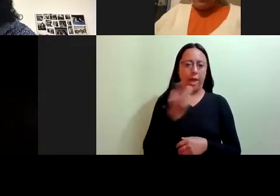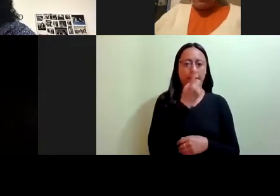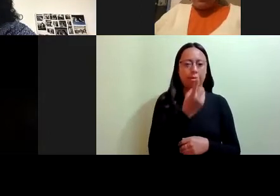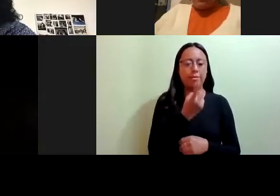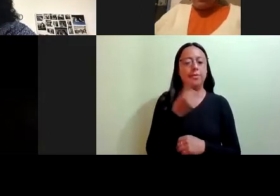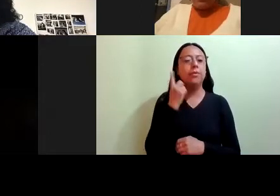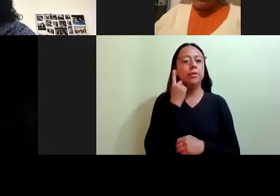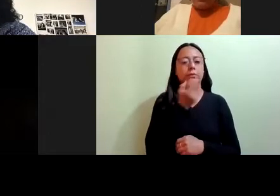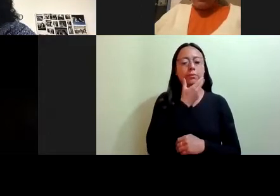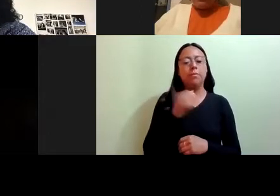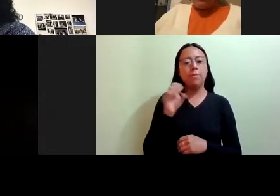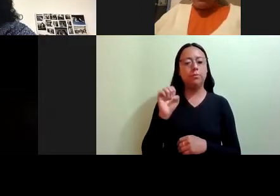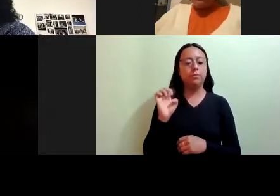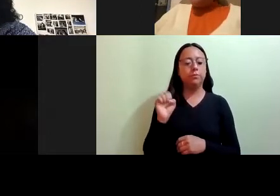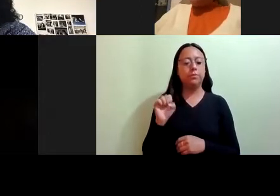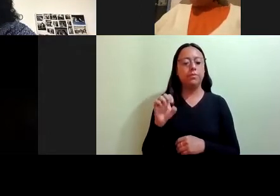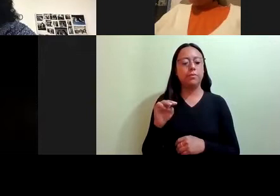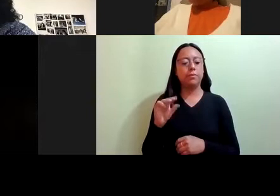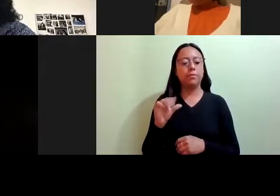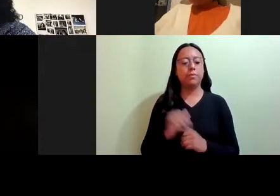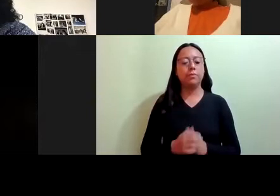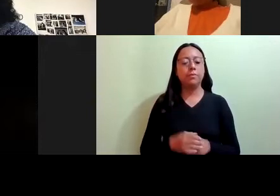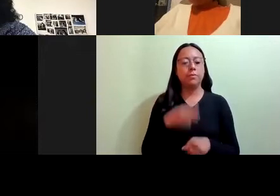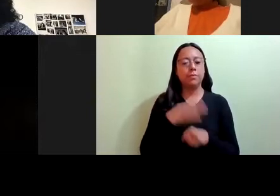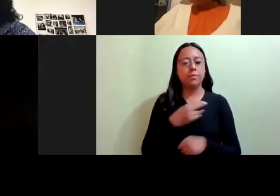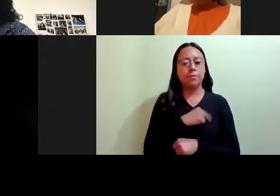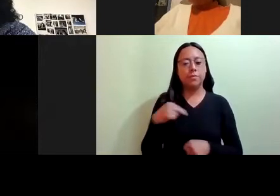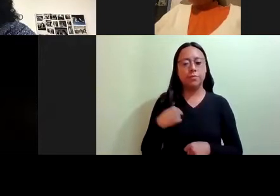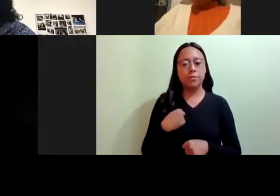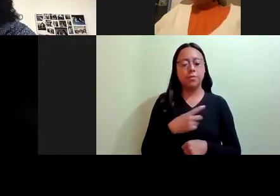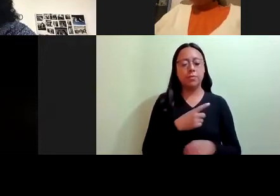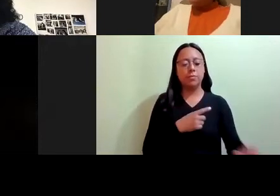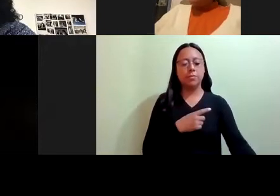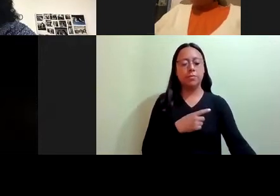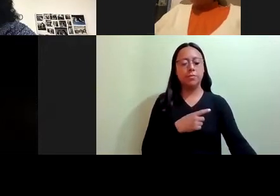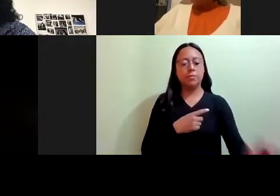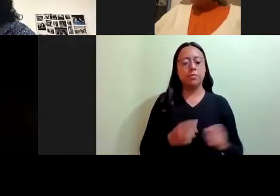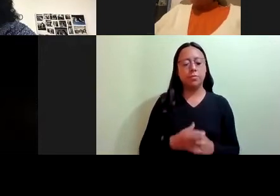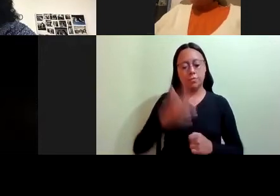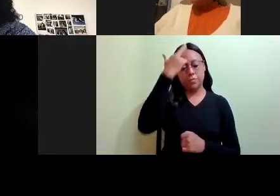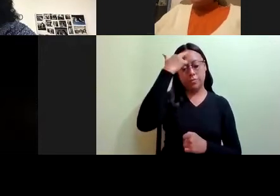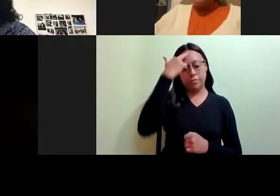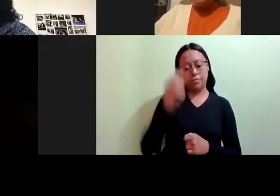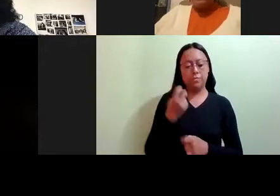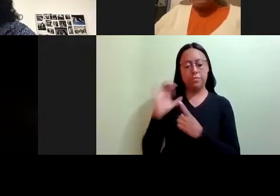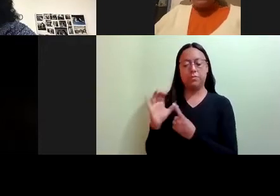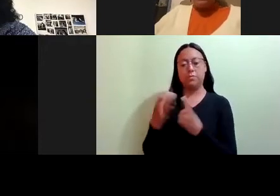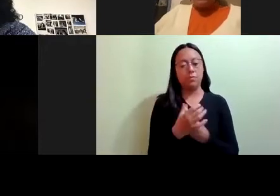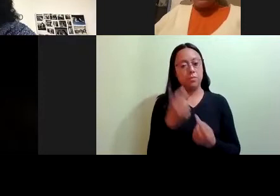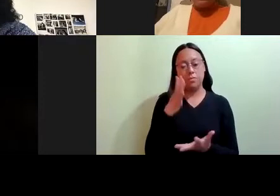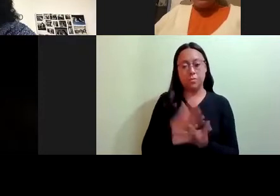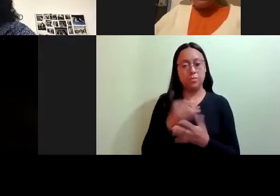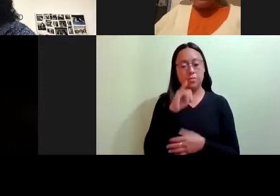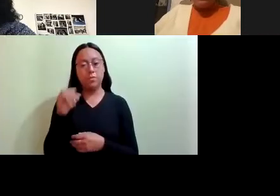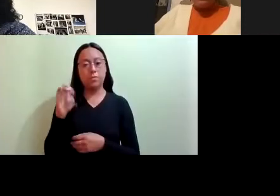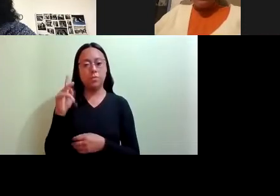Sin embargo, hay que recordar que estas comisiones no solamente fueron avaladas por la Jucopo, sino también por